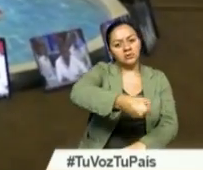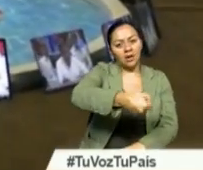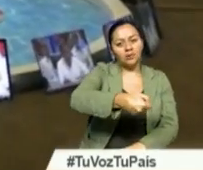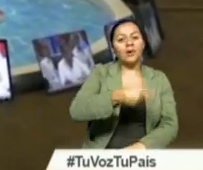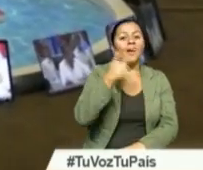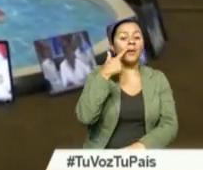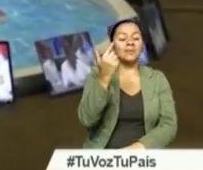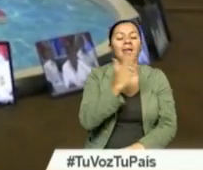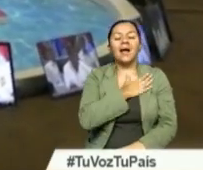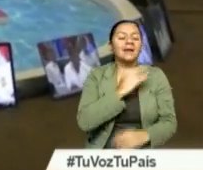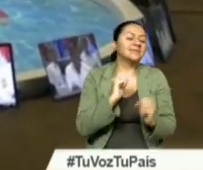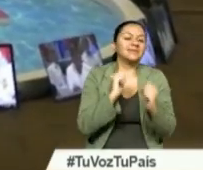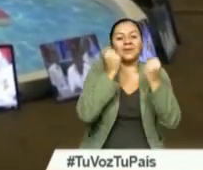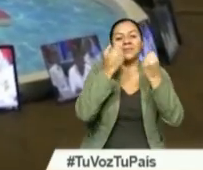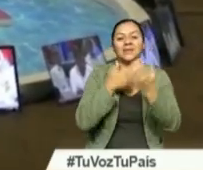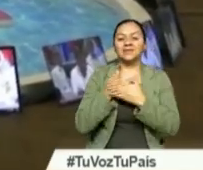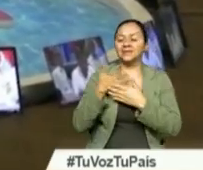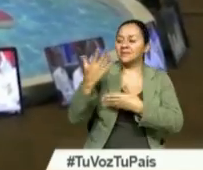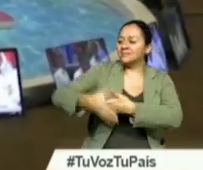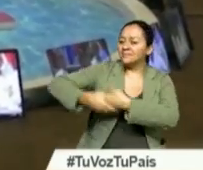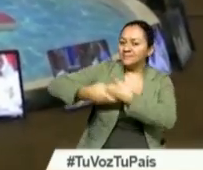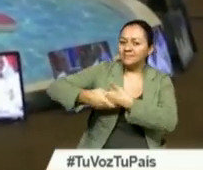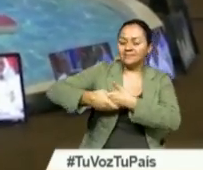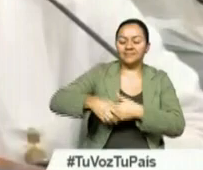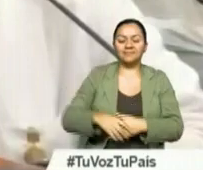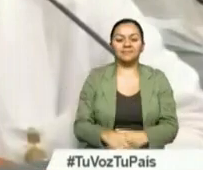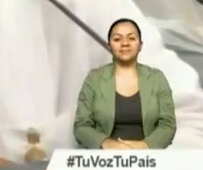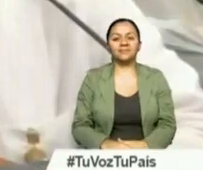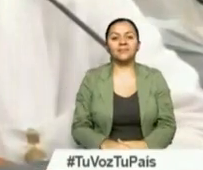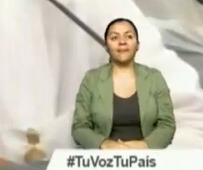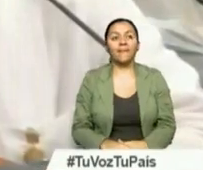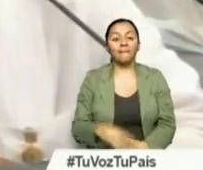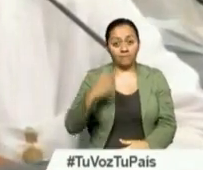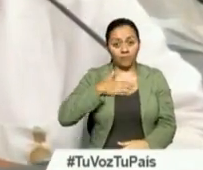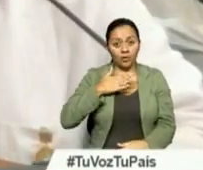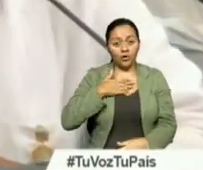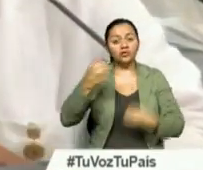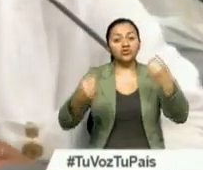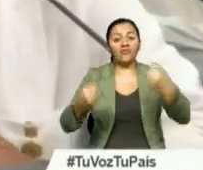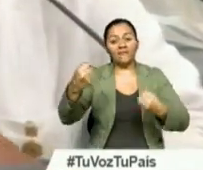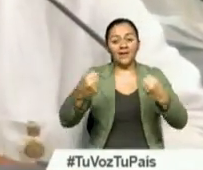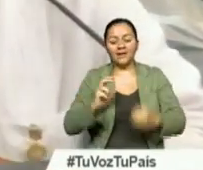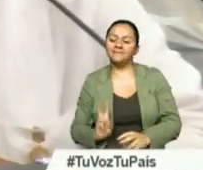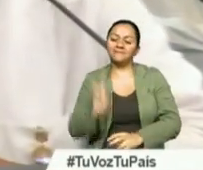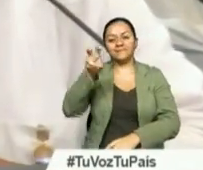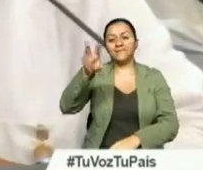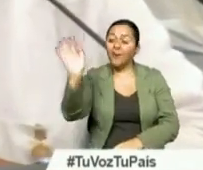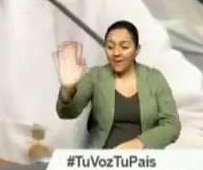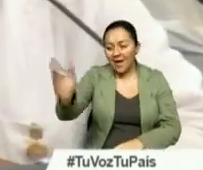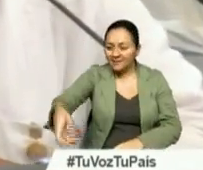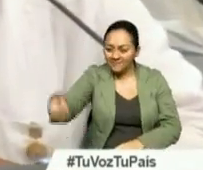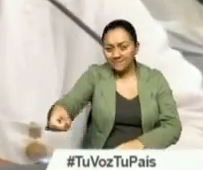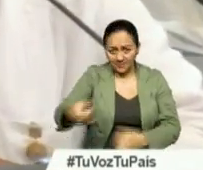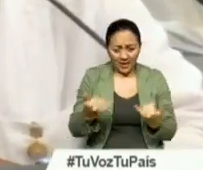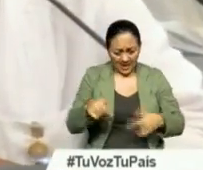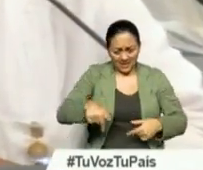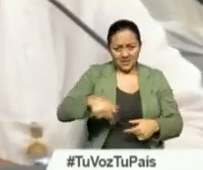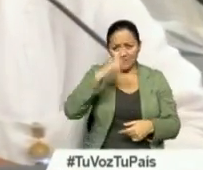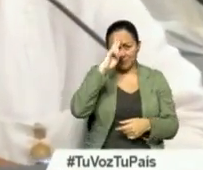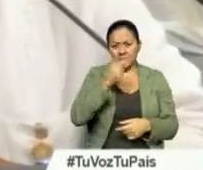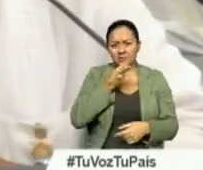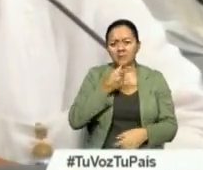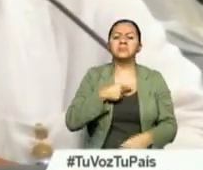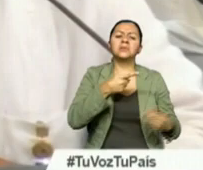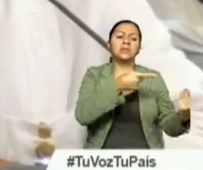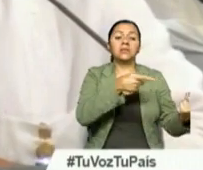este ciudadano ante este gesto del mandatario ecuatoriano. Saludé al conductor, como siempre hago, y al final se me viró